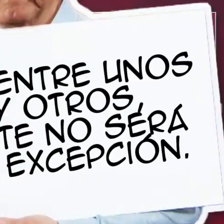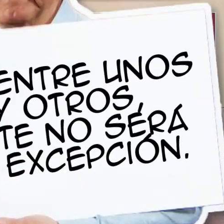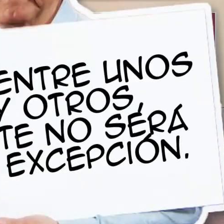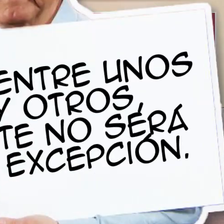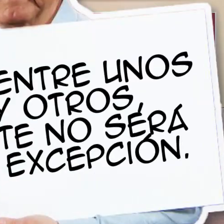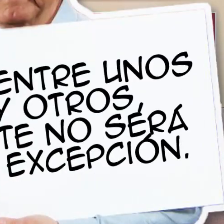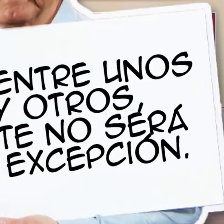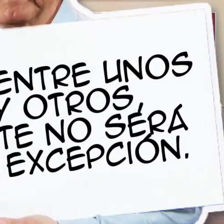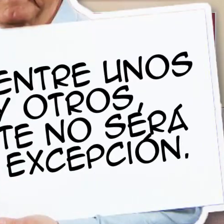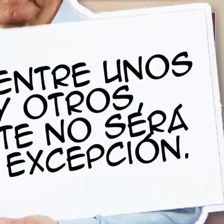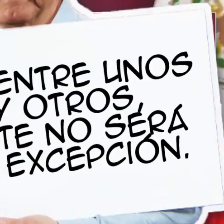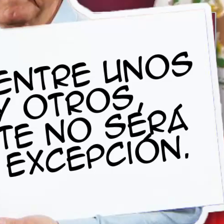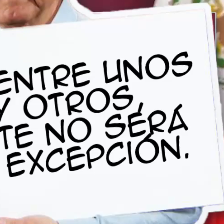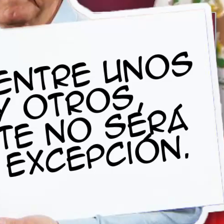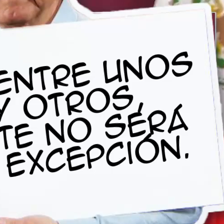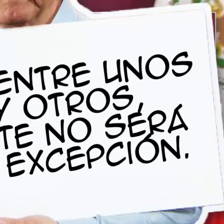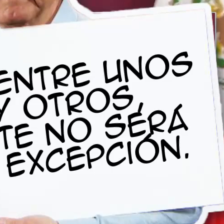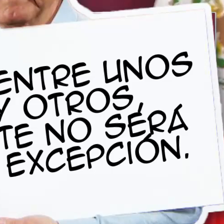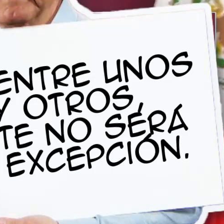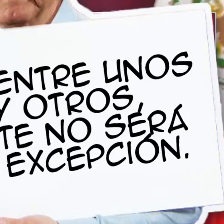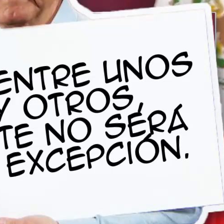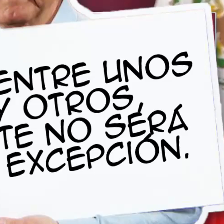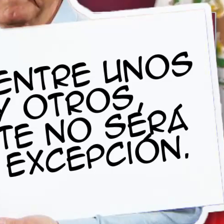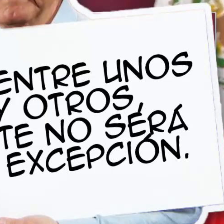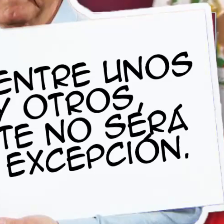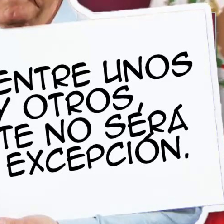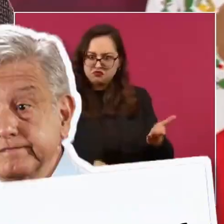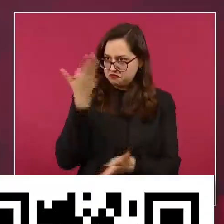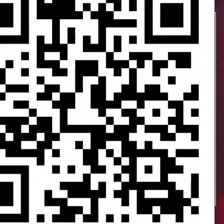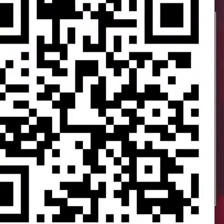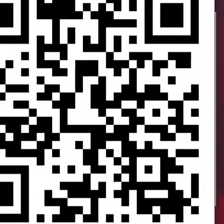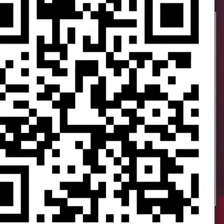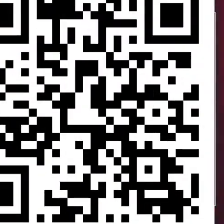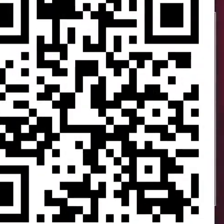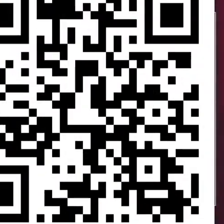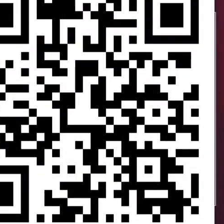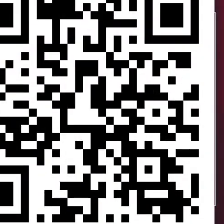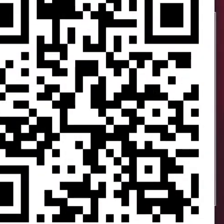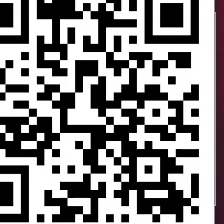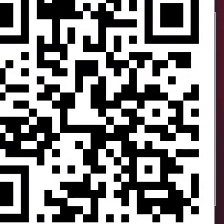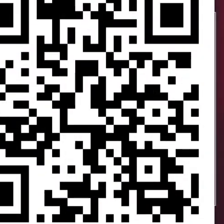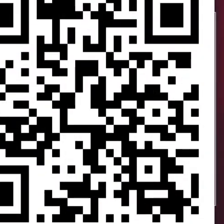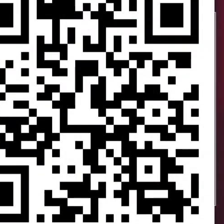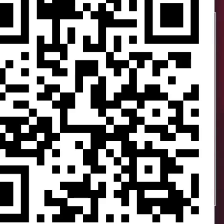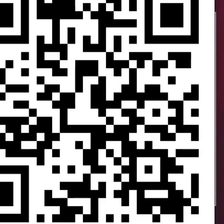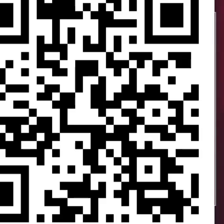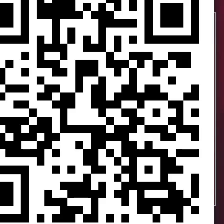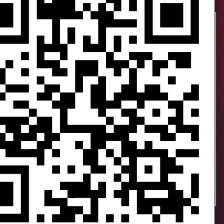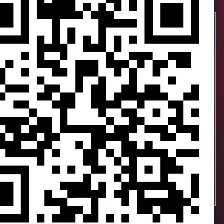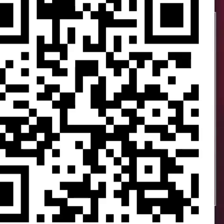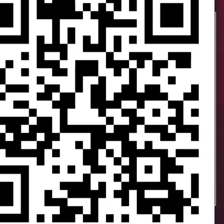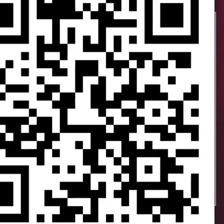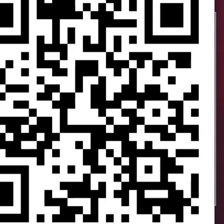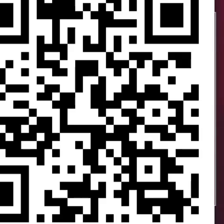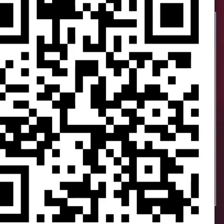un plagio y esto amerita la cancelación de un título. No le va a poder decir eso al Ministerio Público, a la Fiscalía